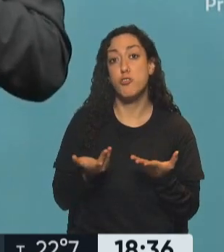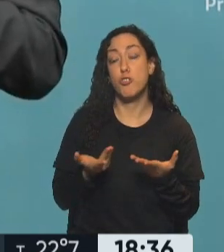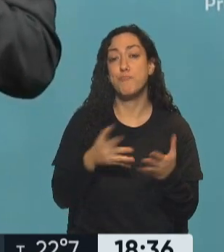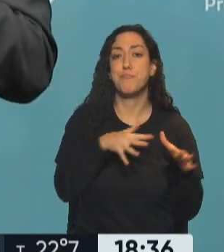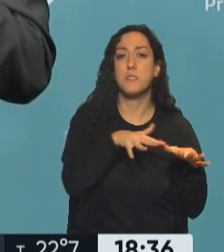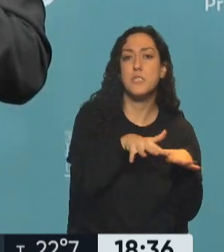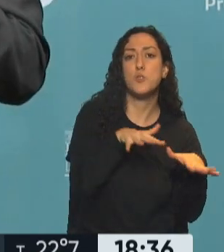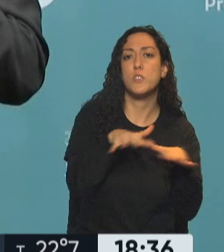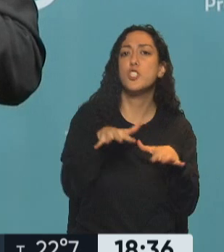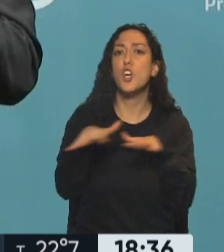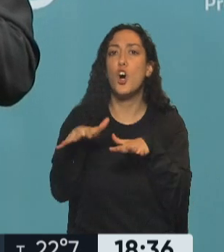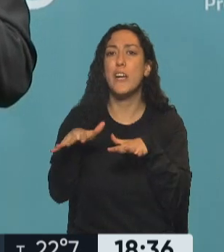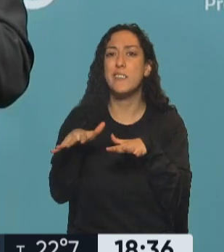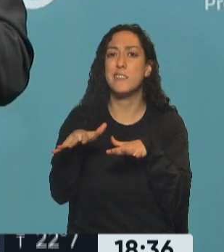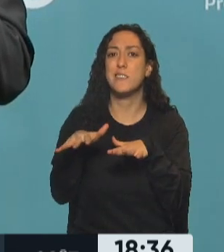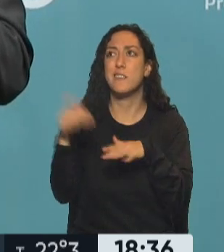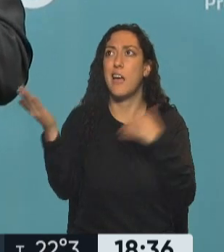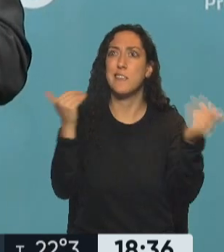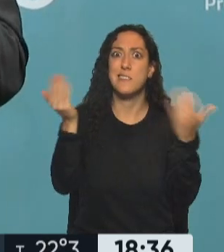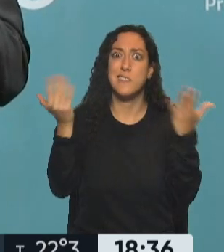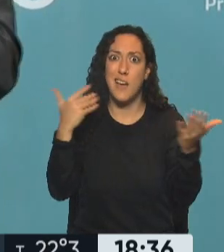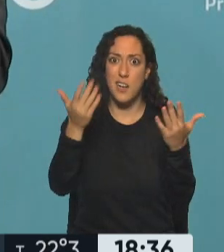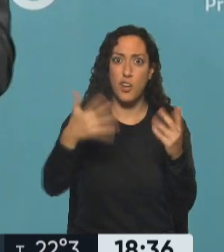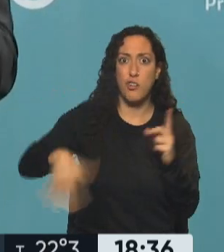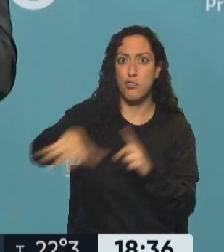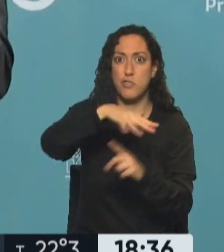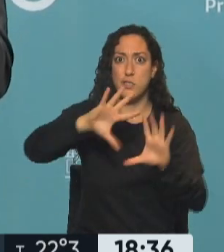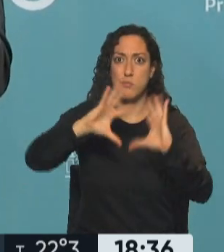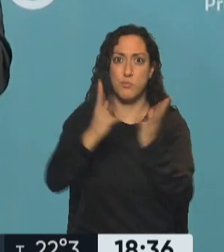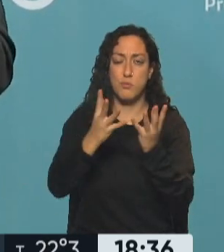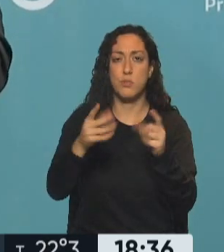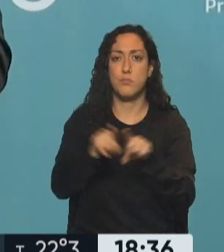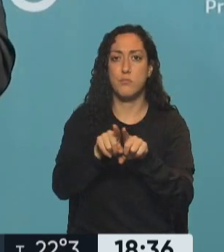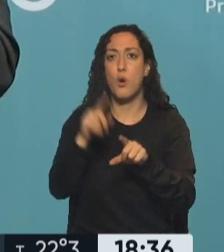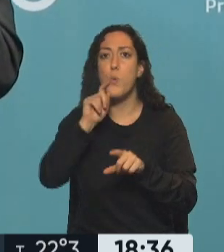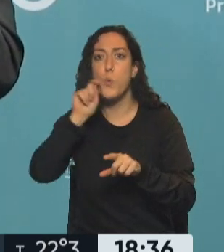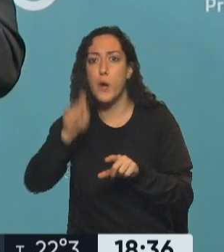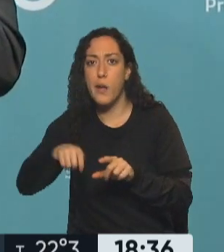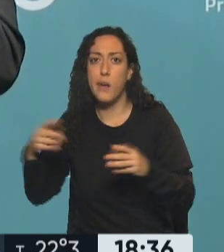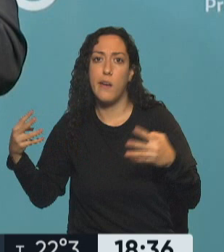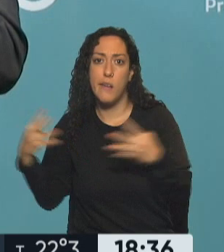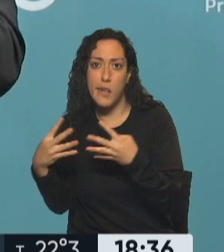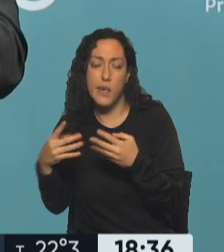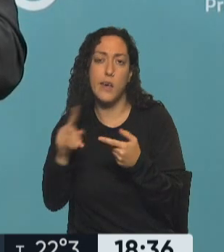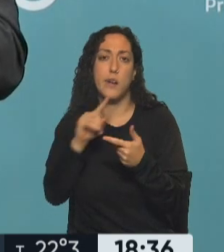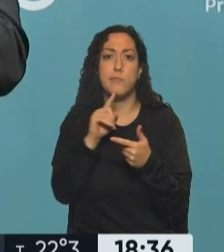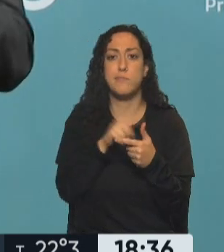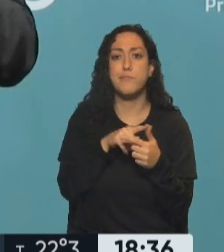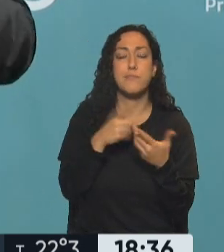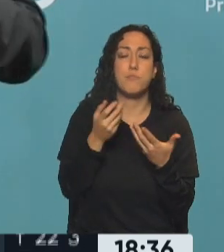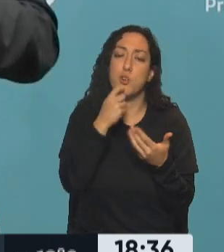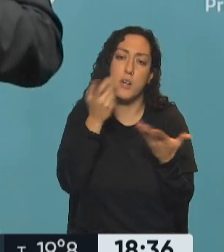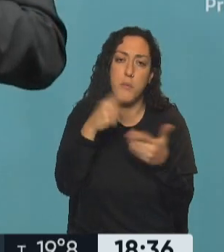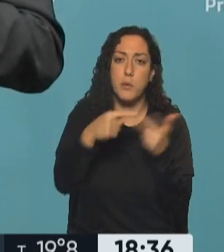eventos externos que fueron disruptivos en todo el mundo, la guerra en Ucrania, lo que hicimos